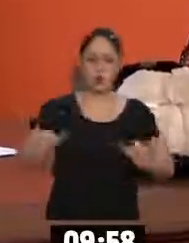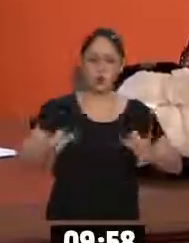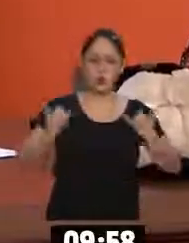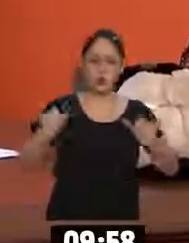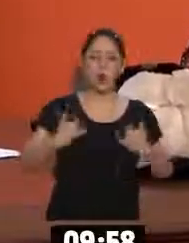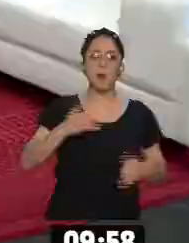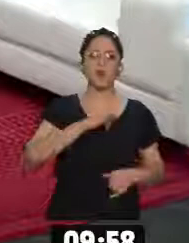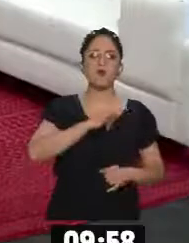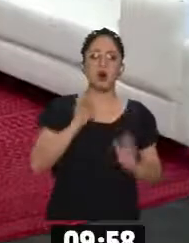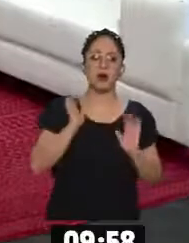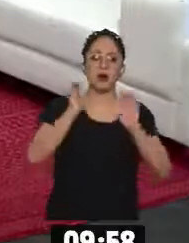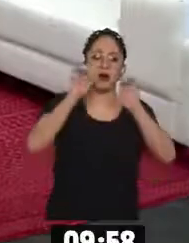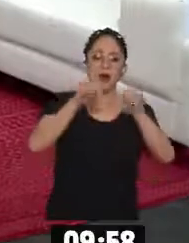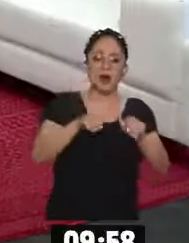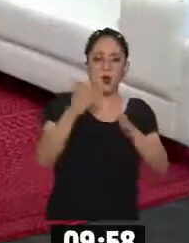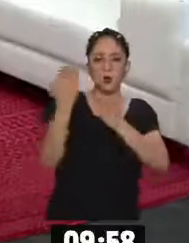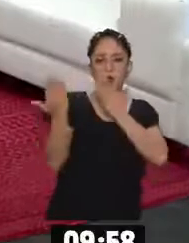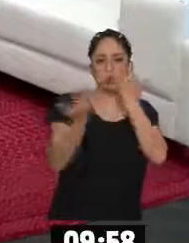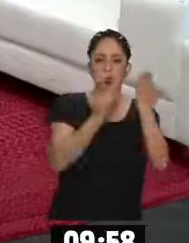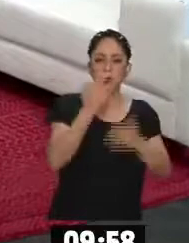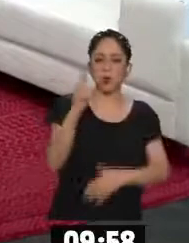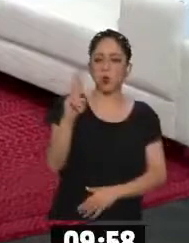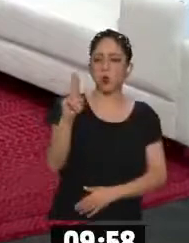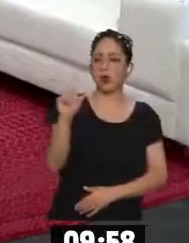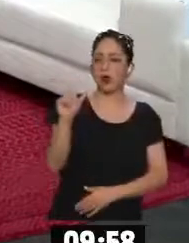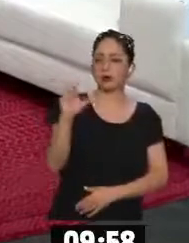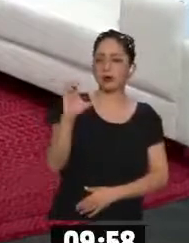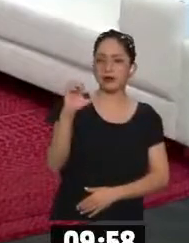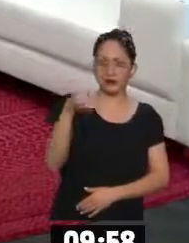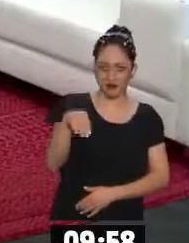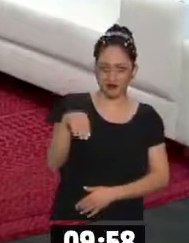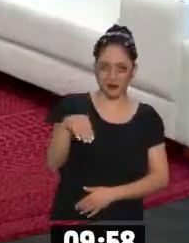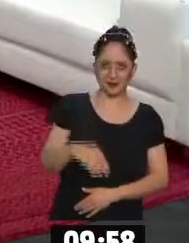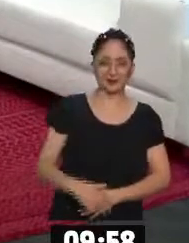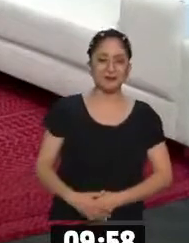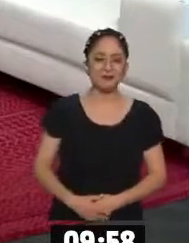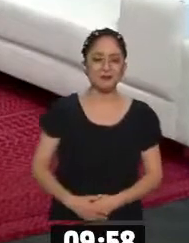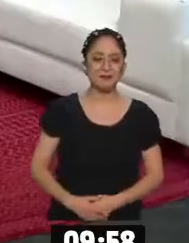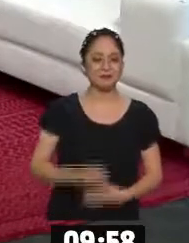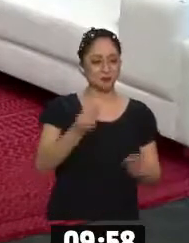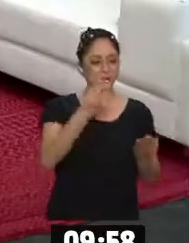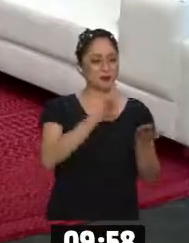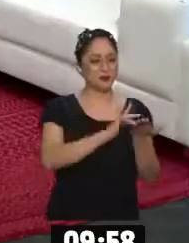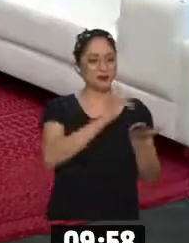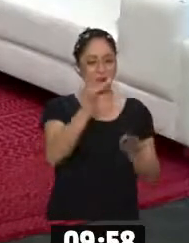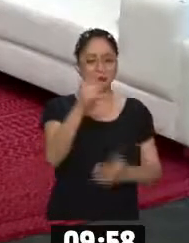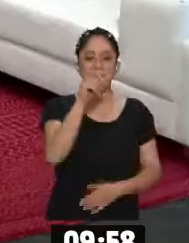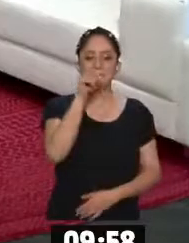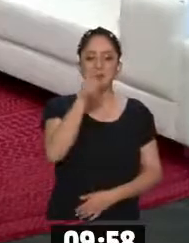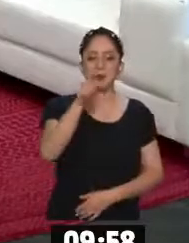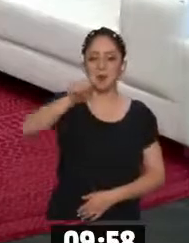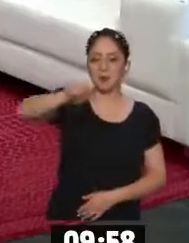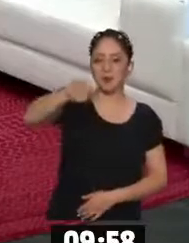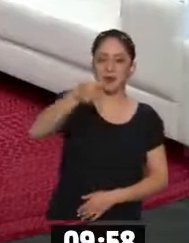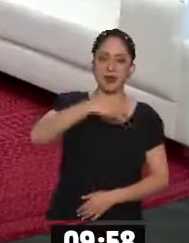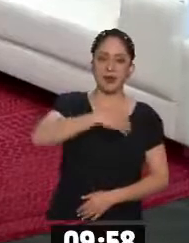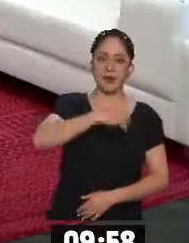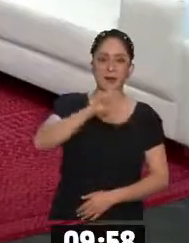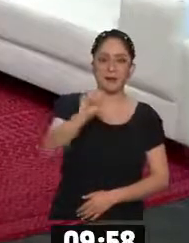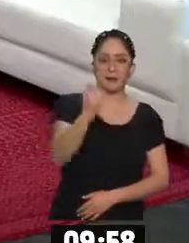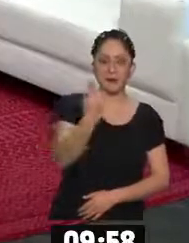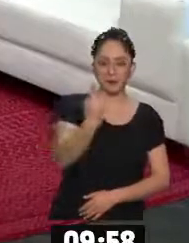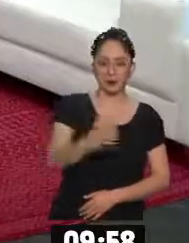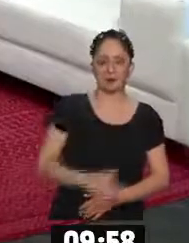a la UACM. Sí, señor. De veras. Claro que sí, Fernanda. Muchísimas gracias y gracias a Capital 21 siempre por su apoyo. Gracias, mi